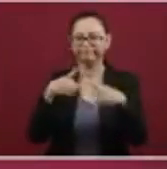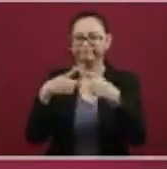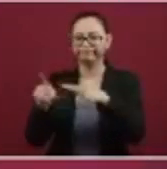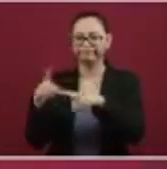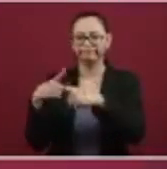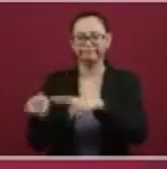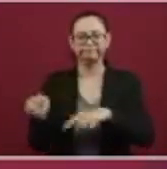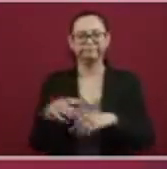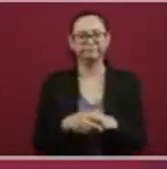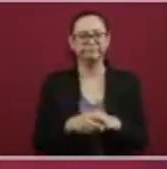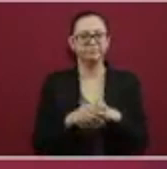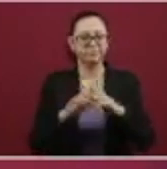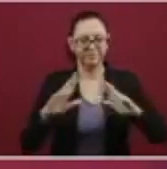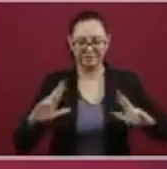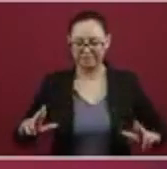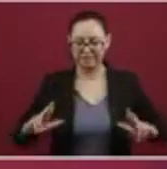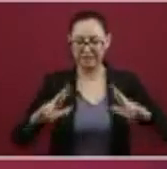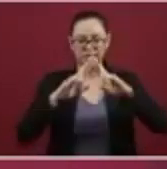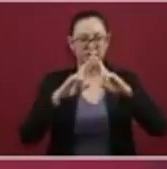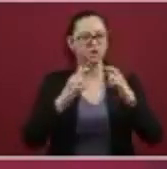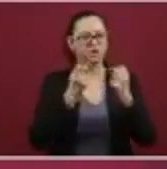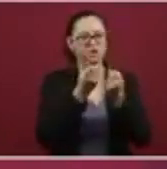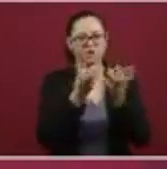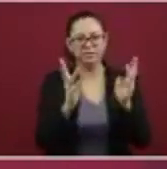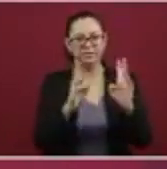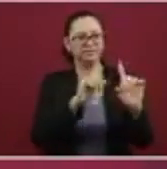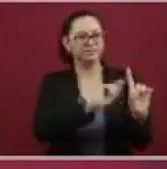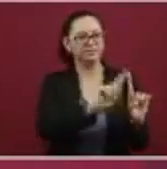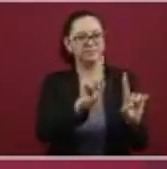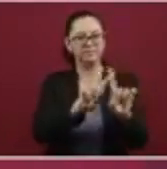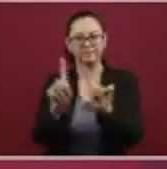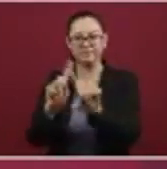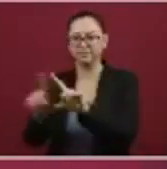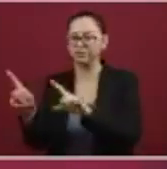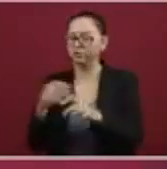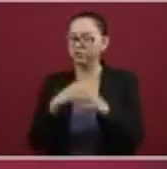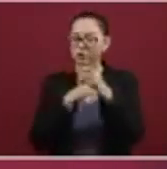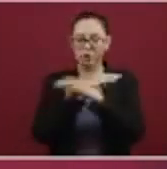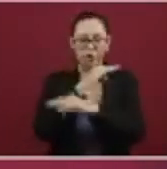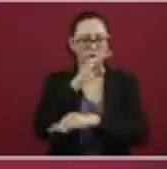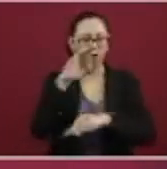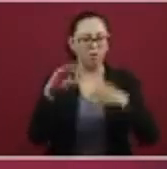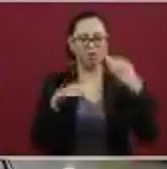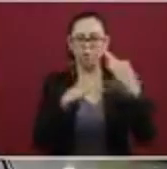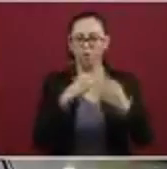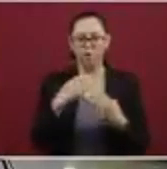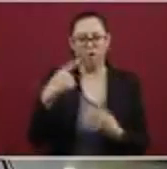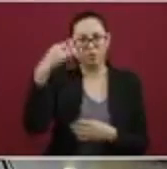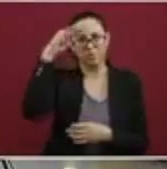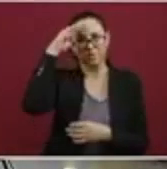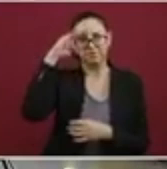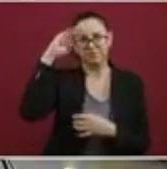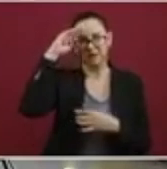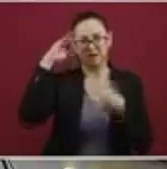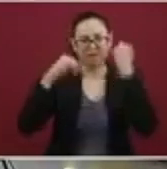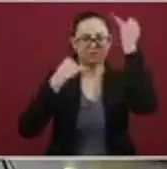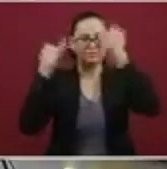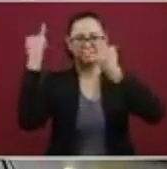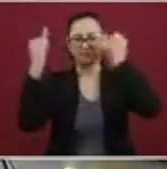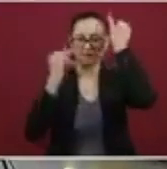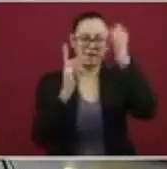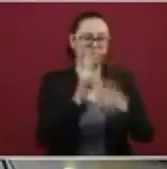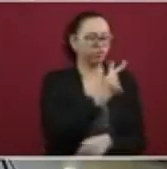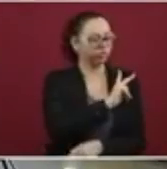de todas las religiones, de todas las corrientes del pensamiento, a